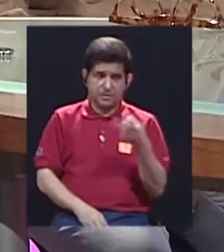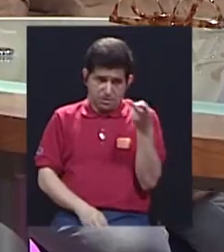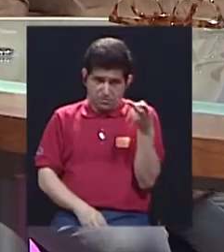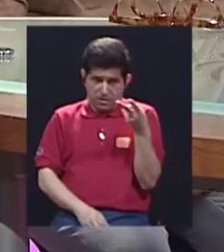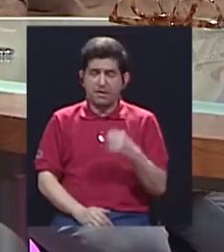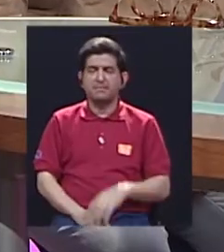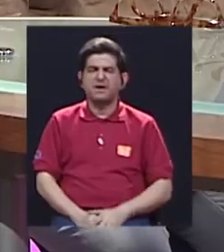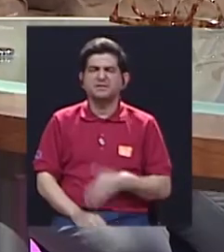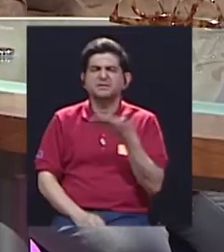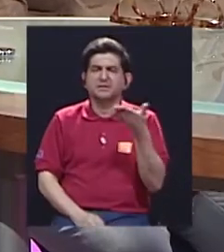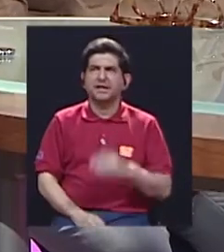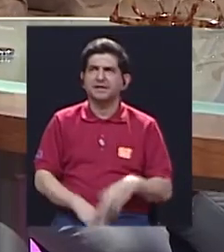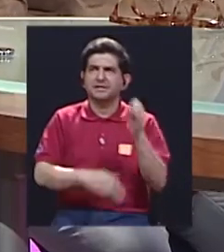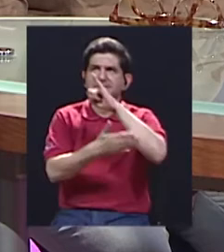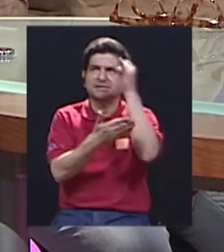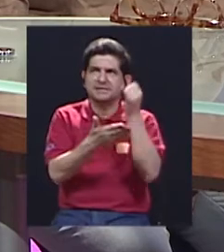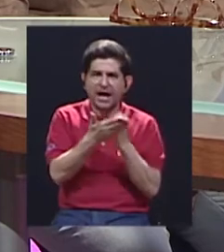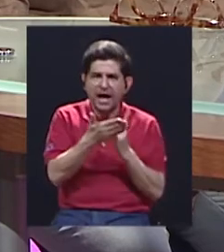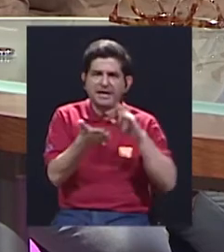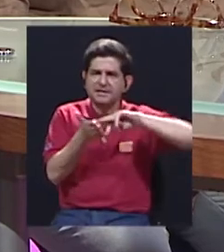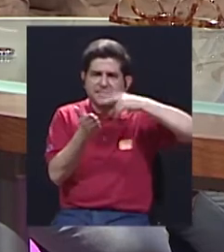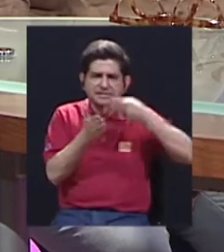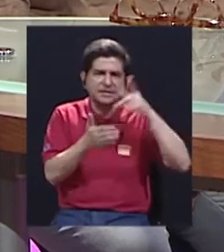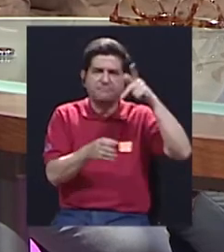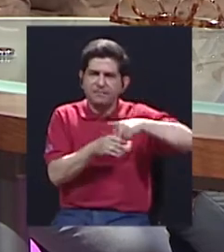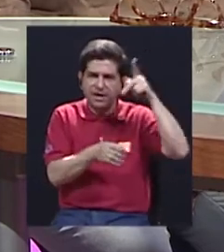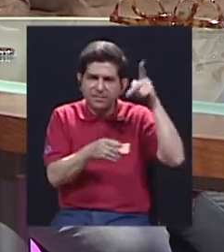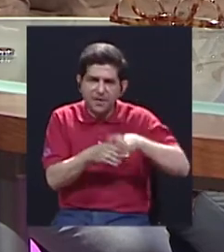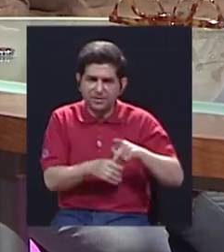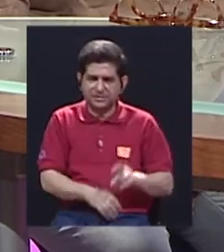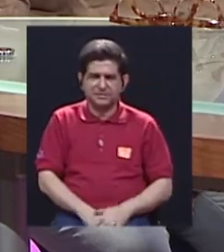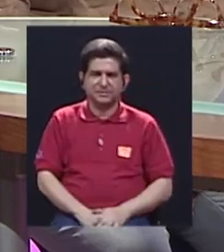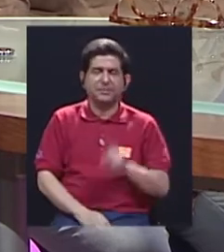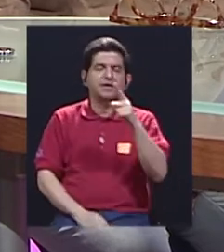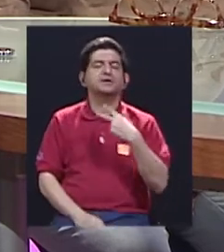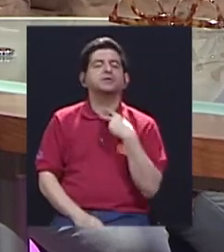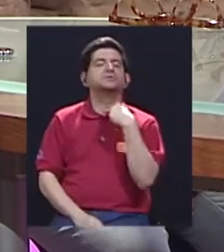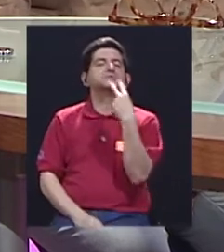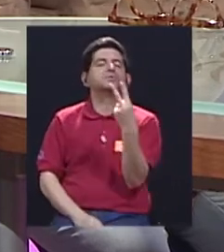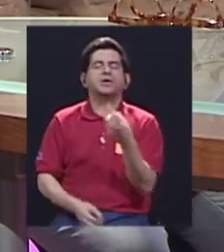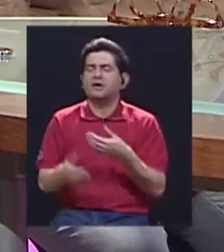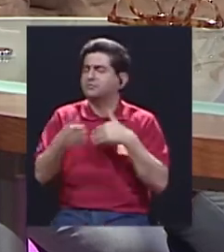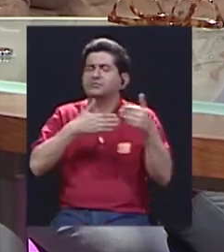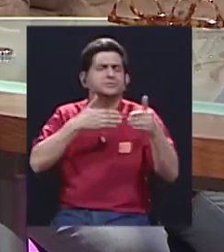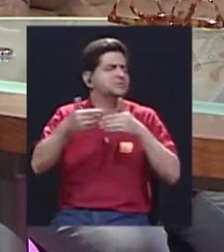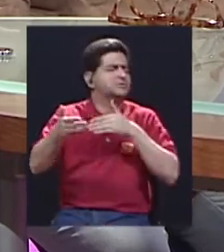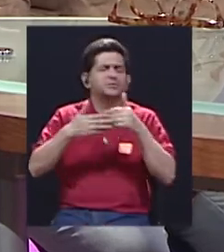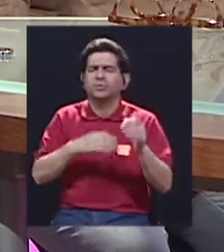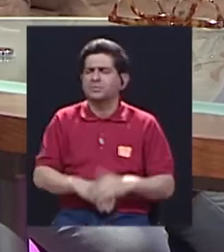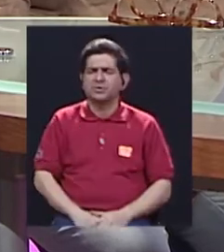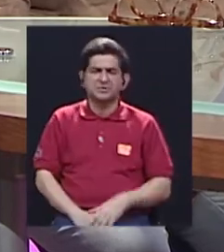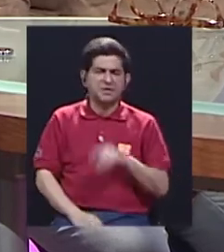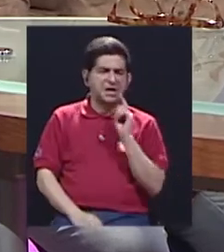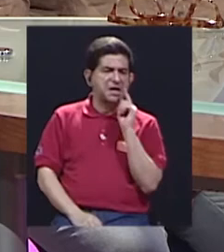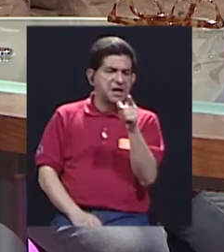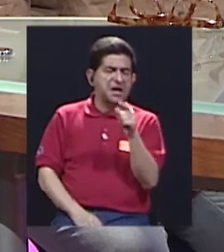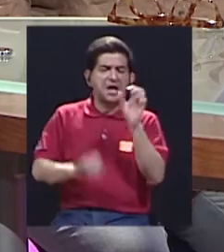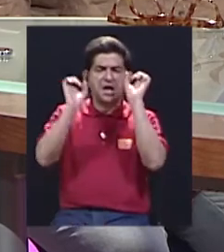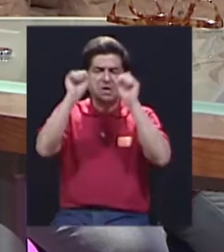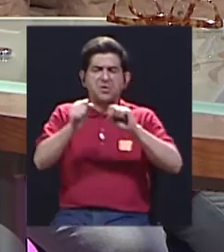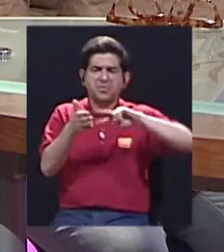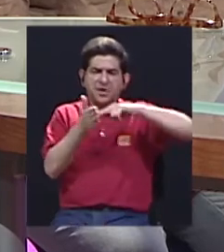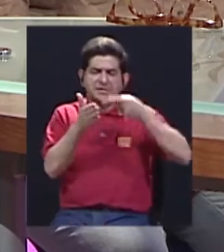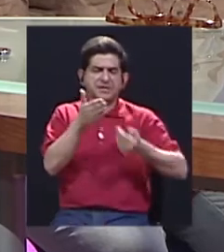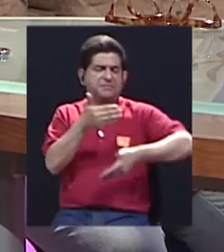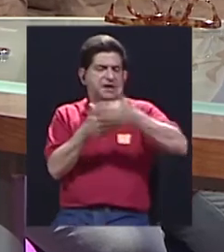es precisamente eso, que arte es participar, es llevar una voz sin importar lo que eso te pueda